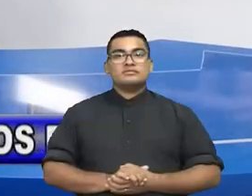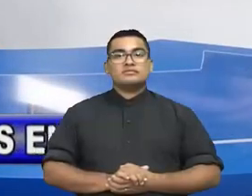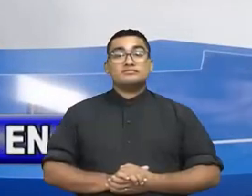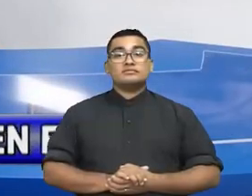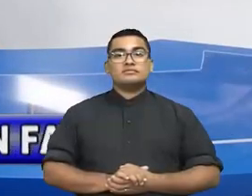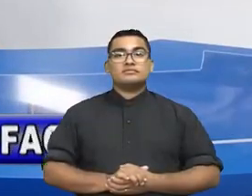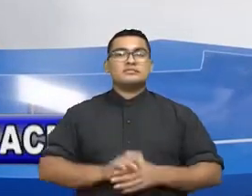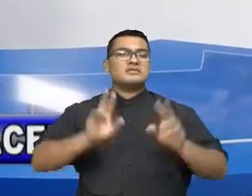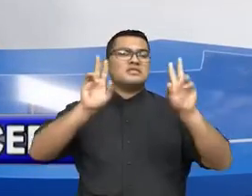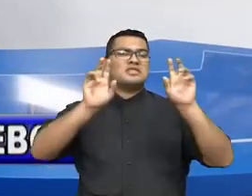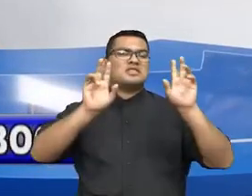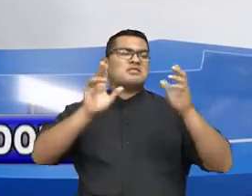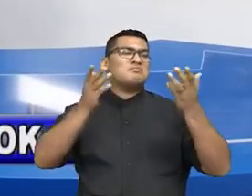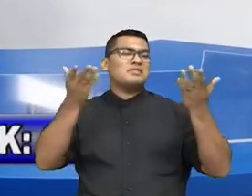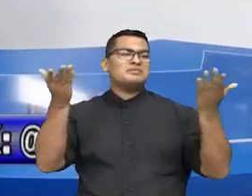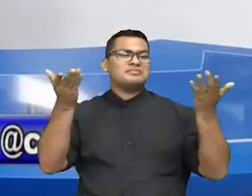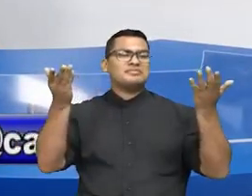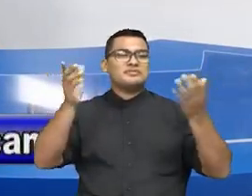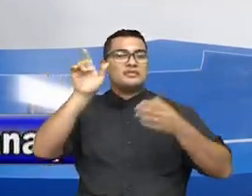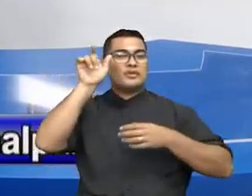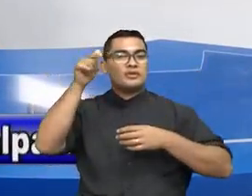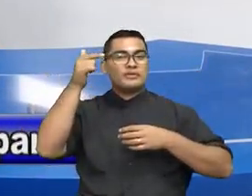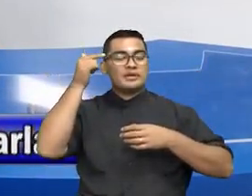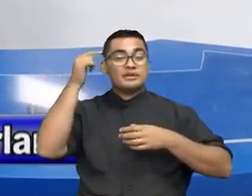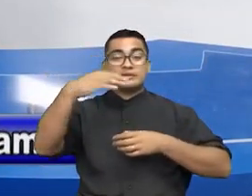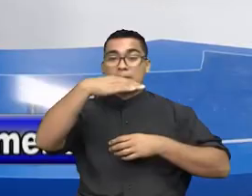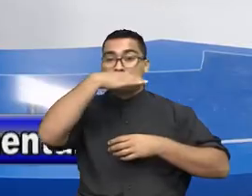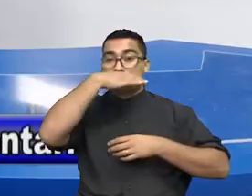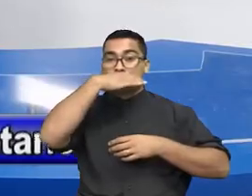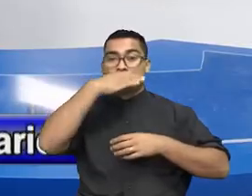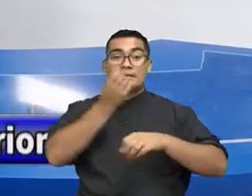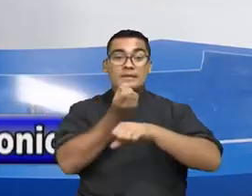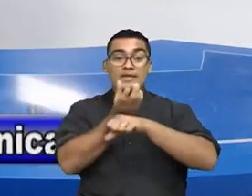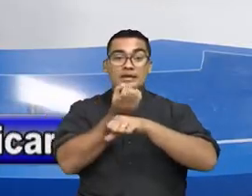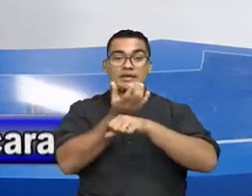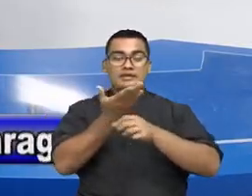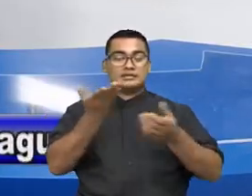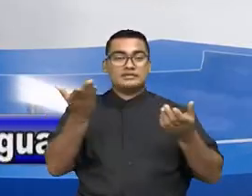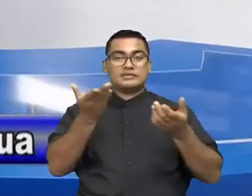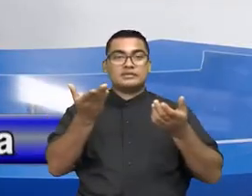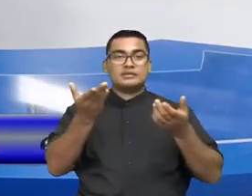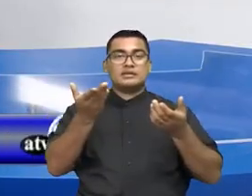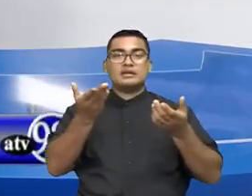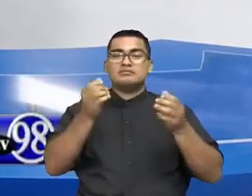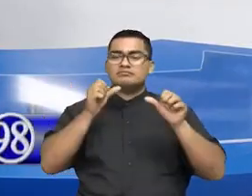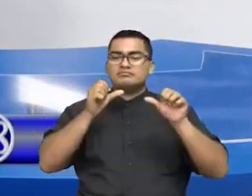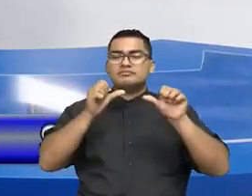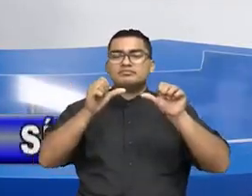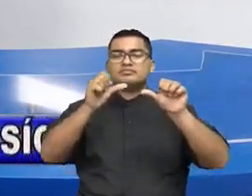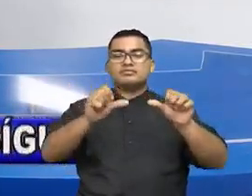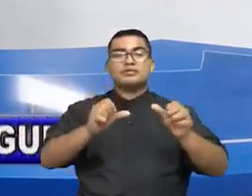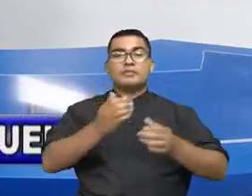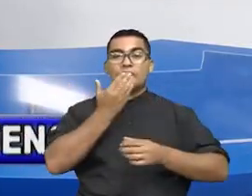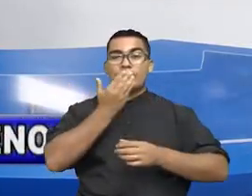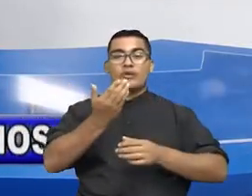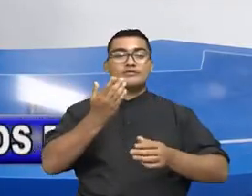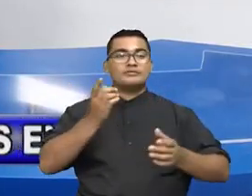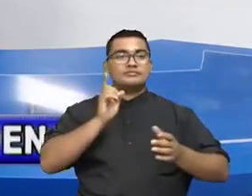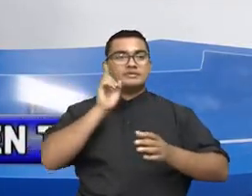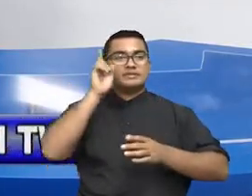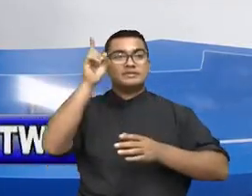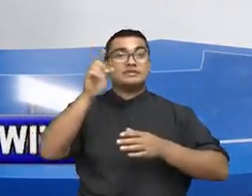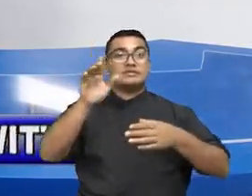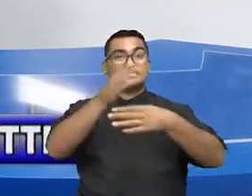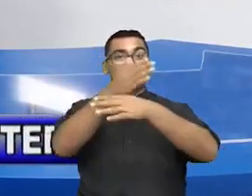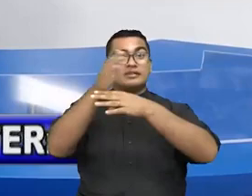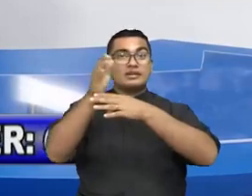En otros temas, el buen gobierno sandinista, a través de las alcaldías del Poder Ciudadano, continúan llevando progresos a las comunidades del